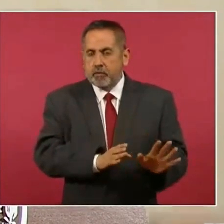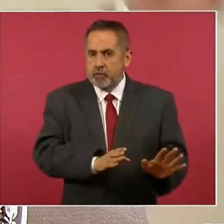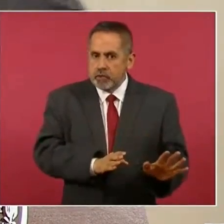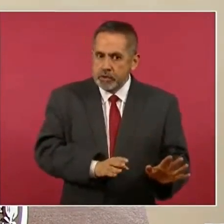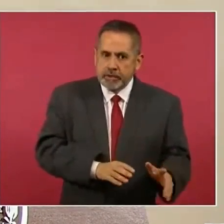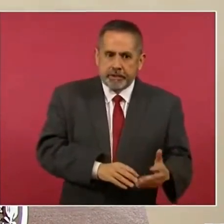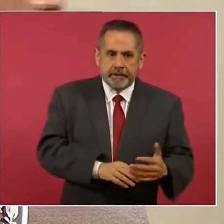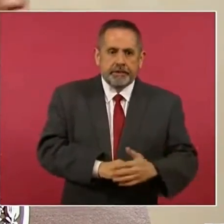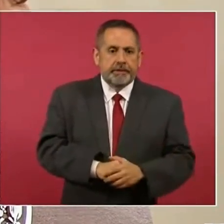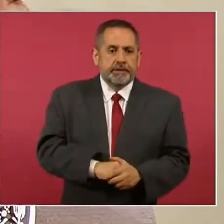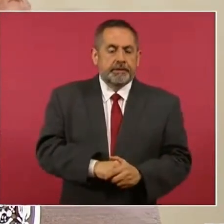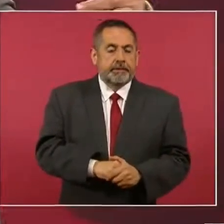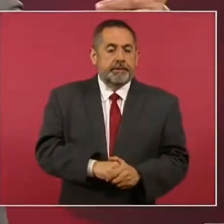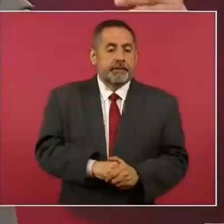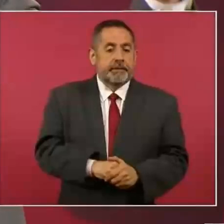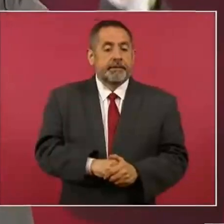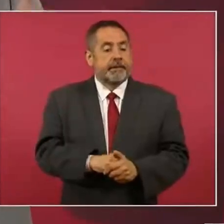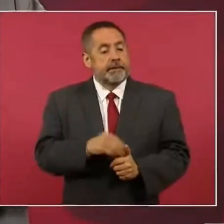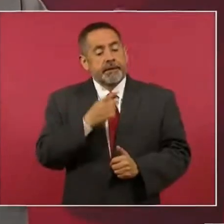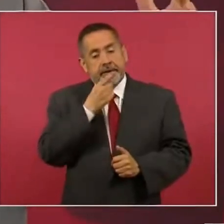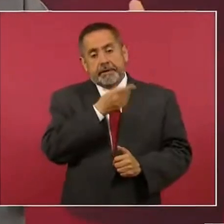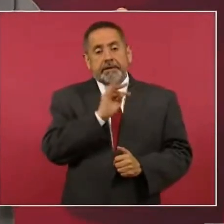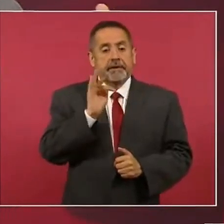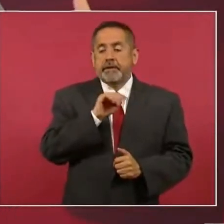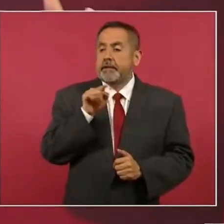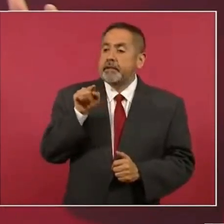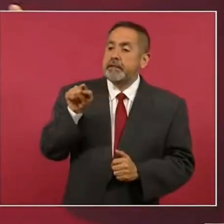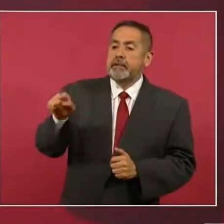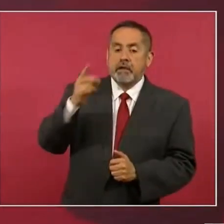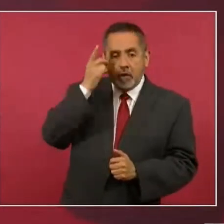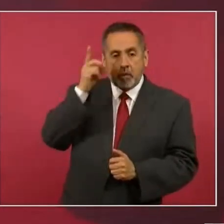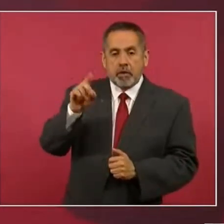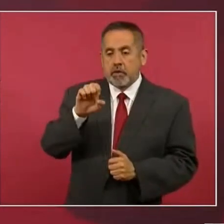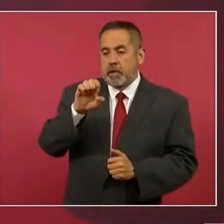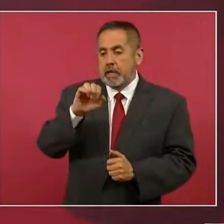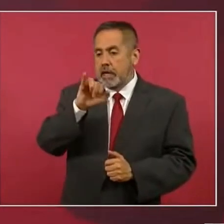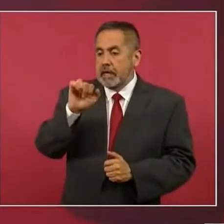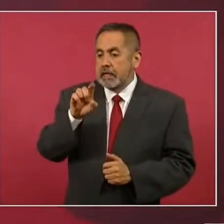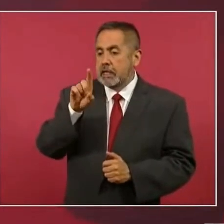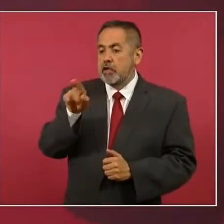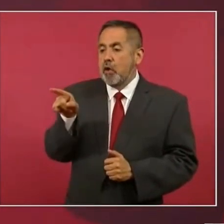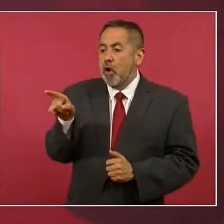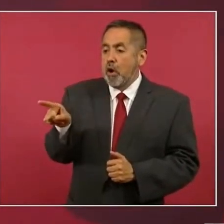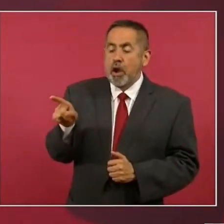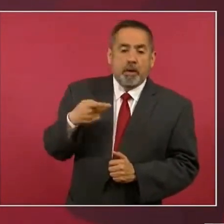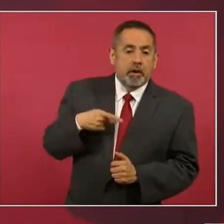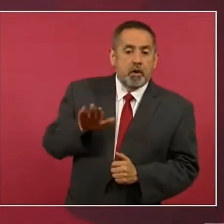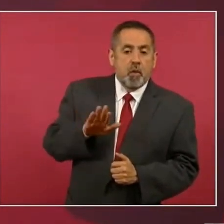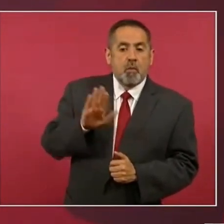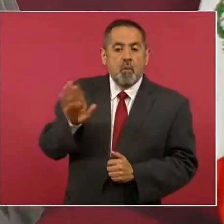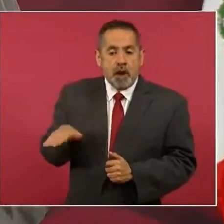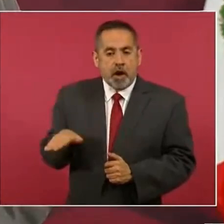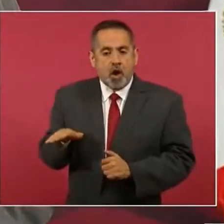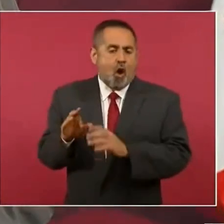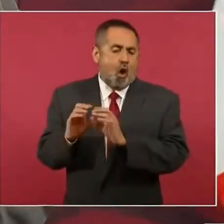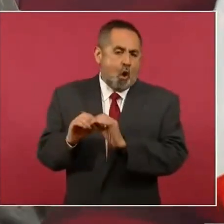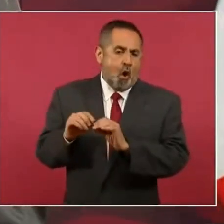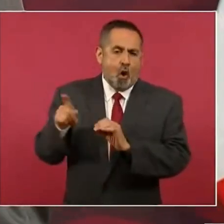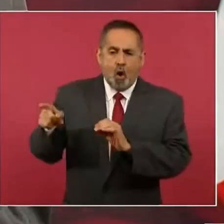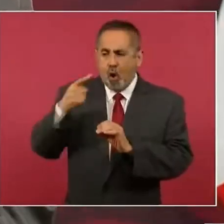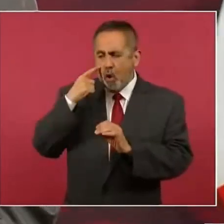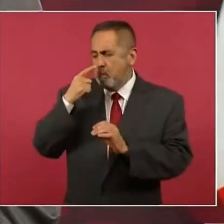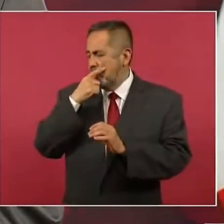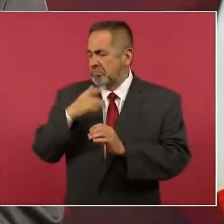Era para que si un ejidatario fallecía o por su propia